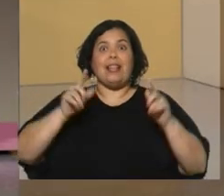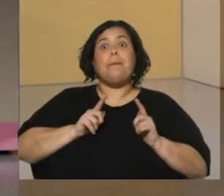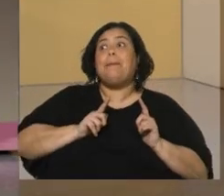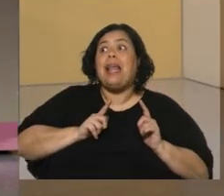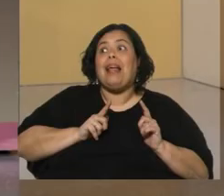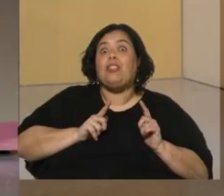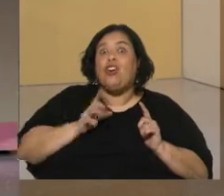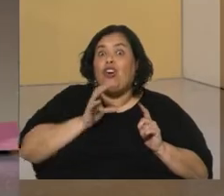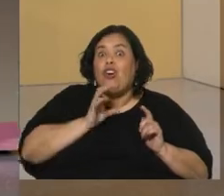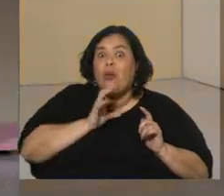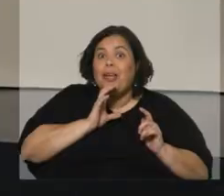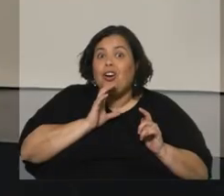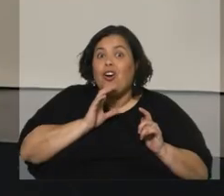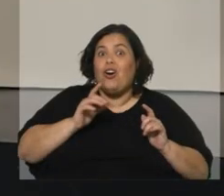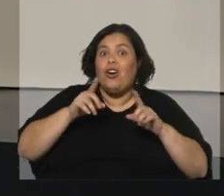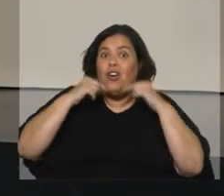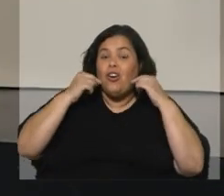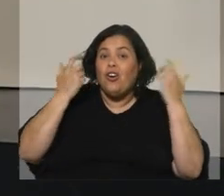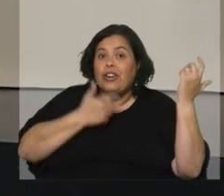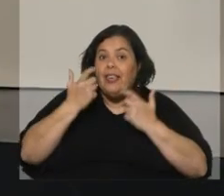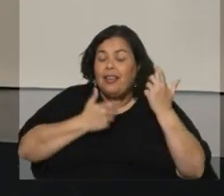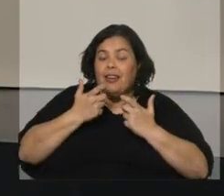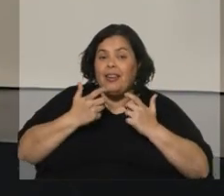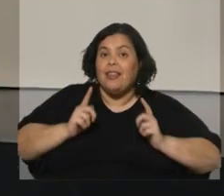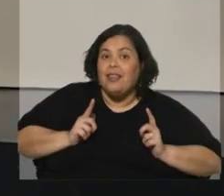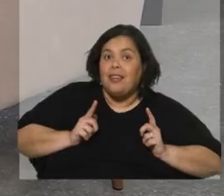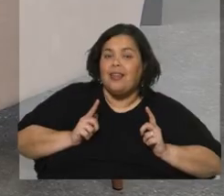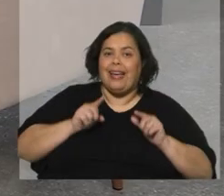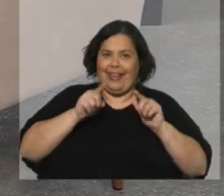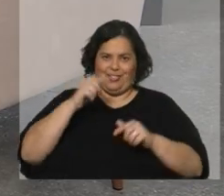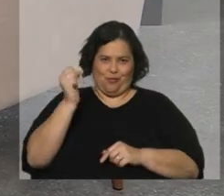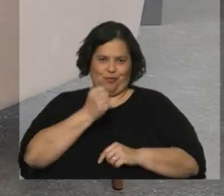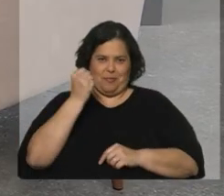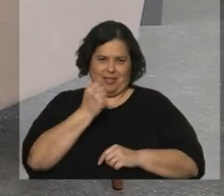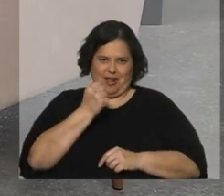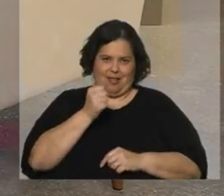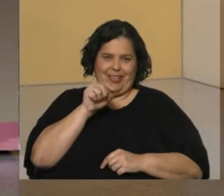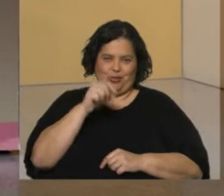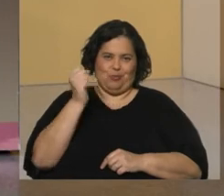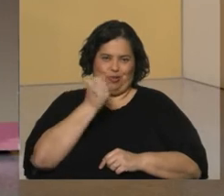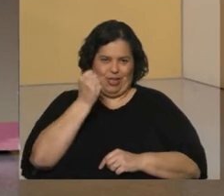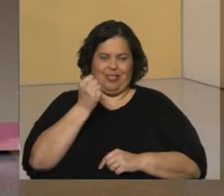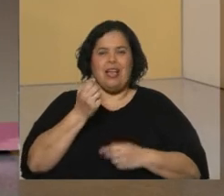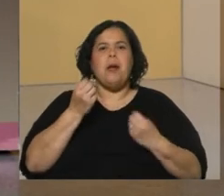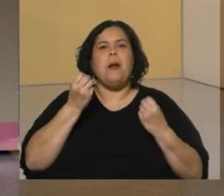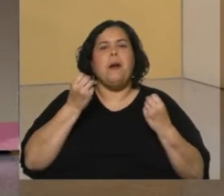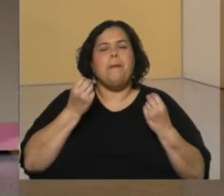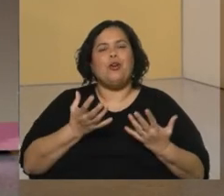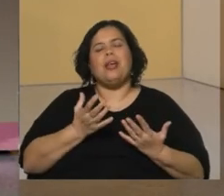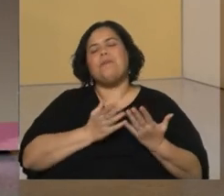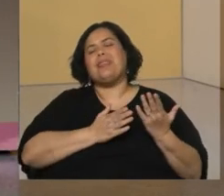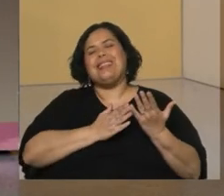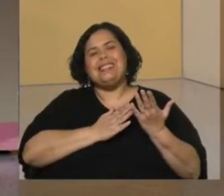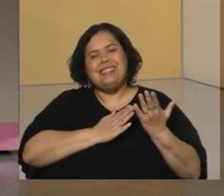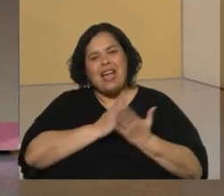decir bueno eso último que dijiste es fundamental Exactamente eso es fundamental a ver la predisposición